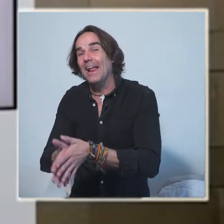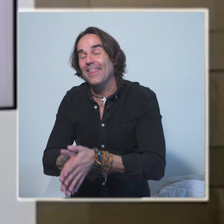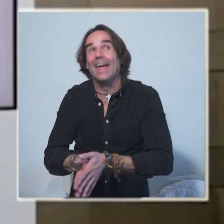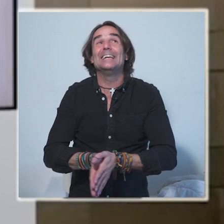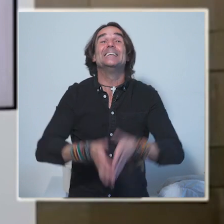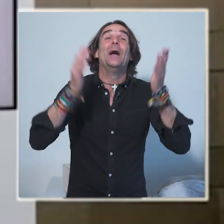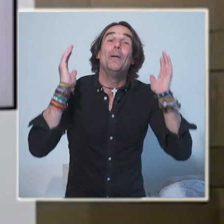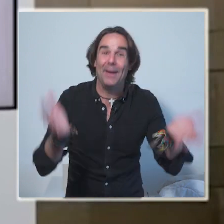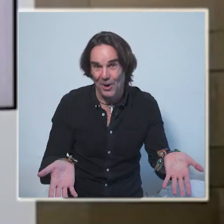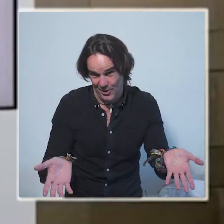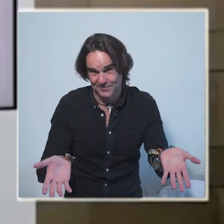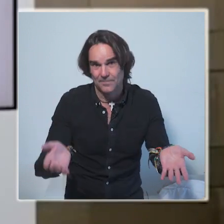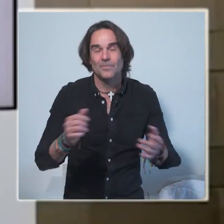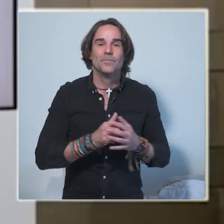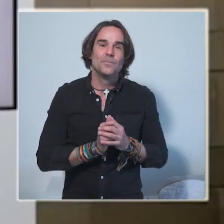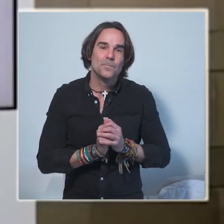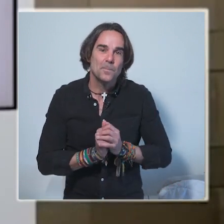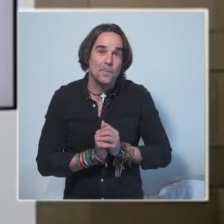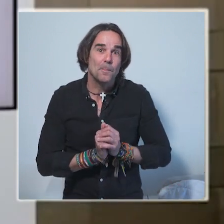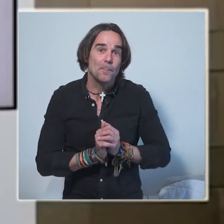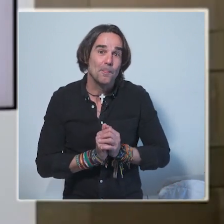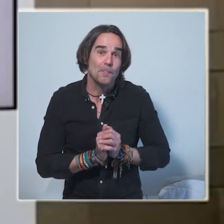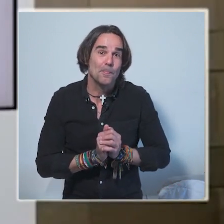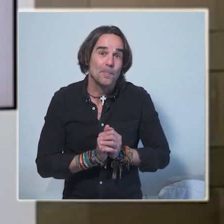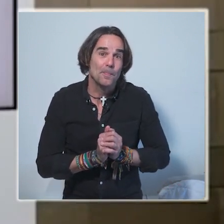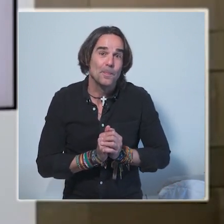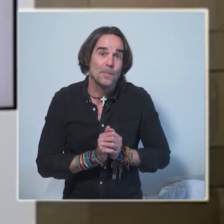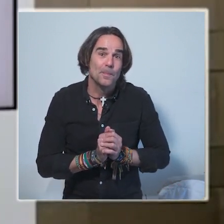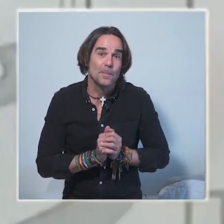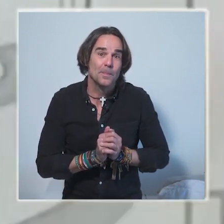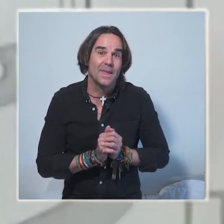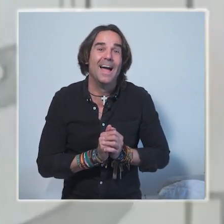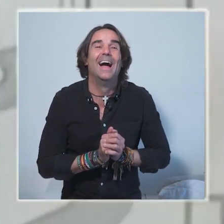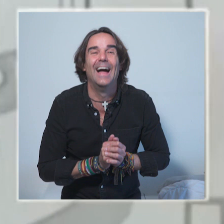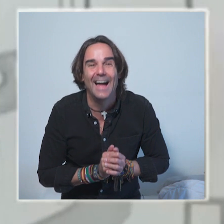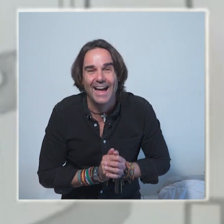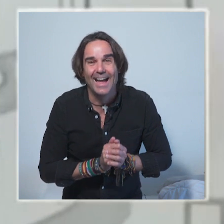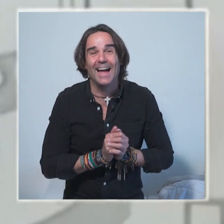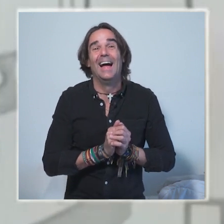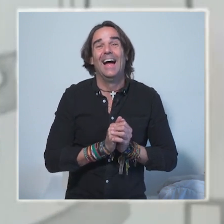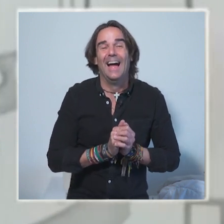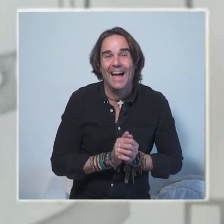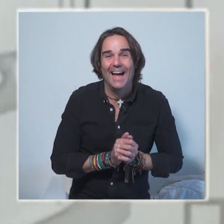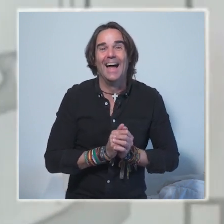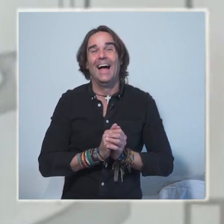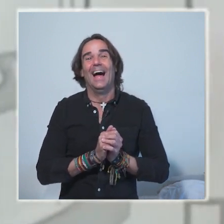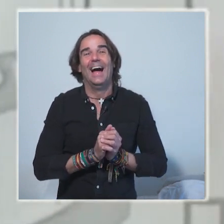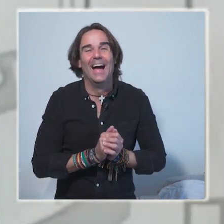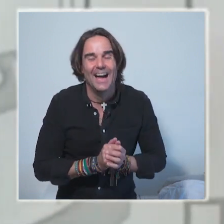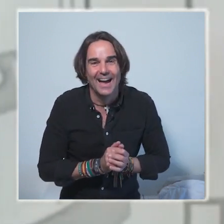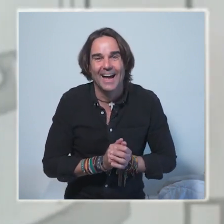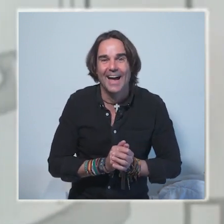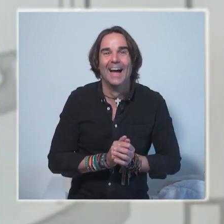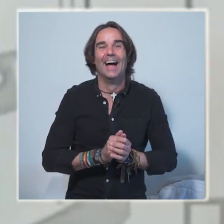es lo que parece, es peor. Los niños y las niñas a partir de ahora ya van a saber lo que son los ERTE. Permítanme esta